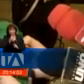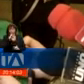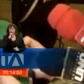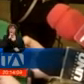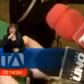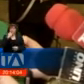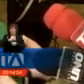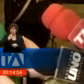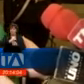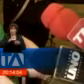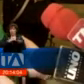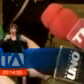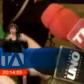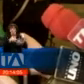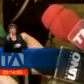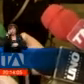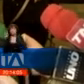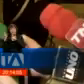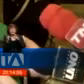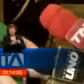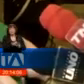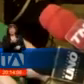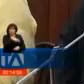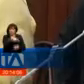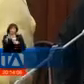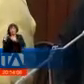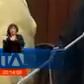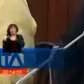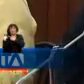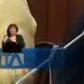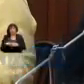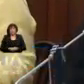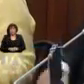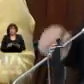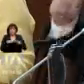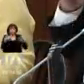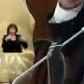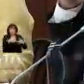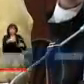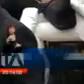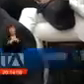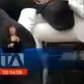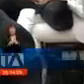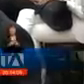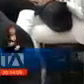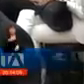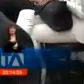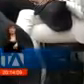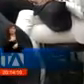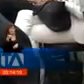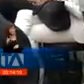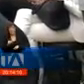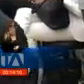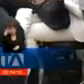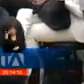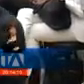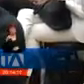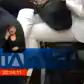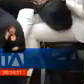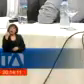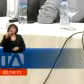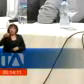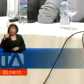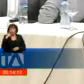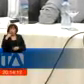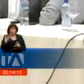trabajo de la Comisión de Fiscalización, que tiene que analizar el caso. La comisión está a contrarreloj, pues el 11 de junio se cumple un año desde